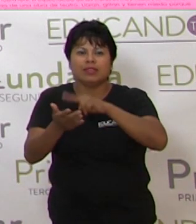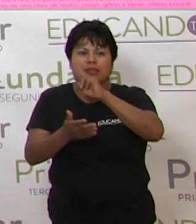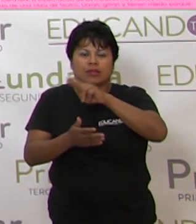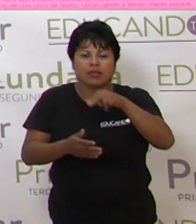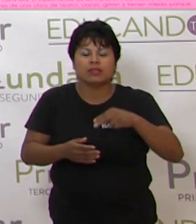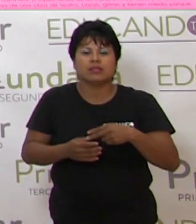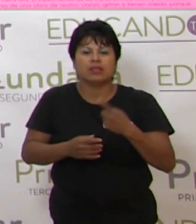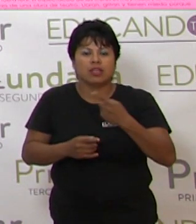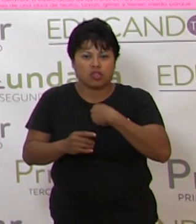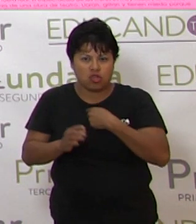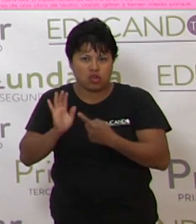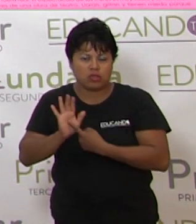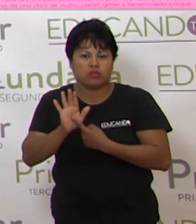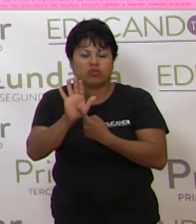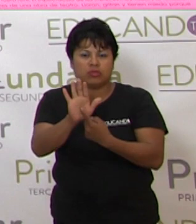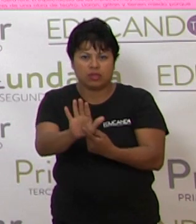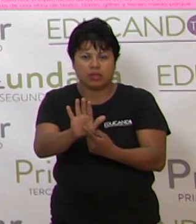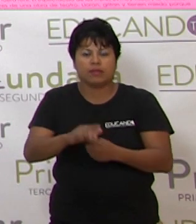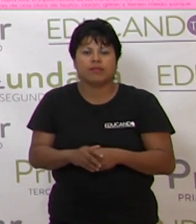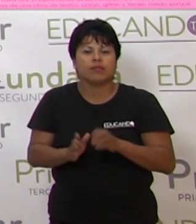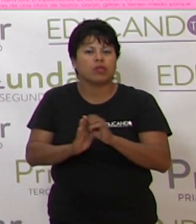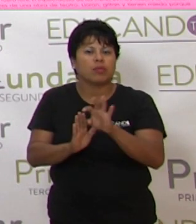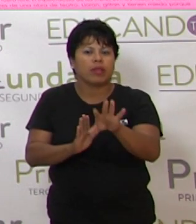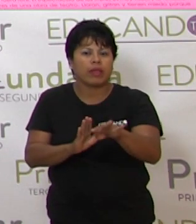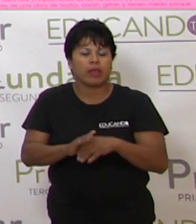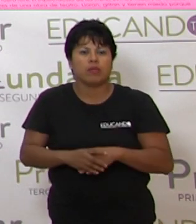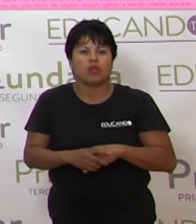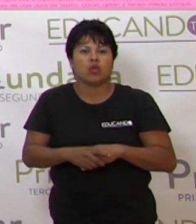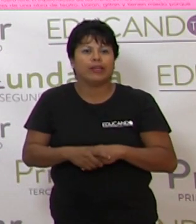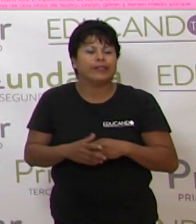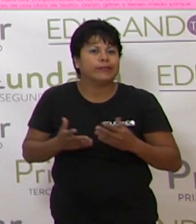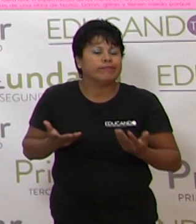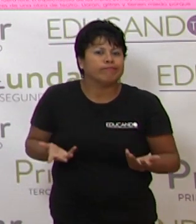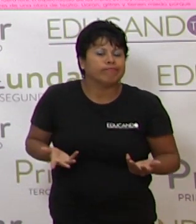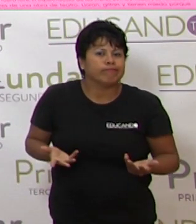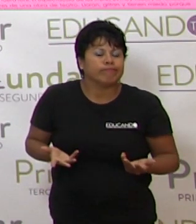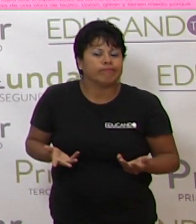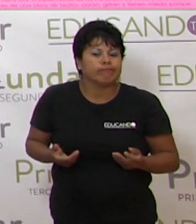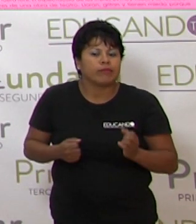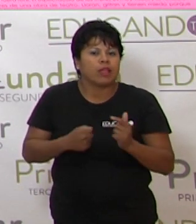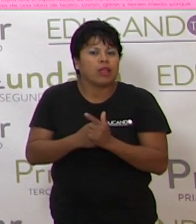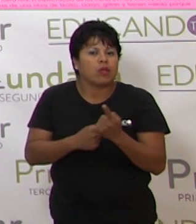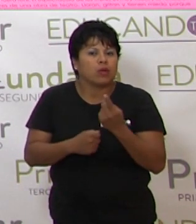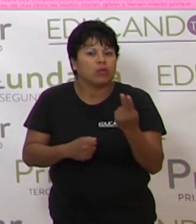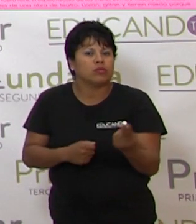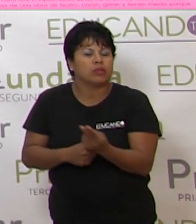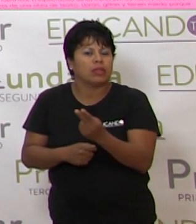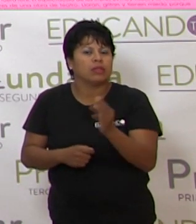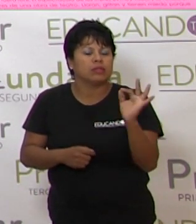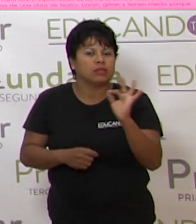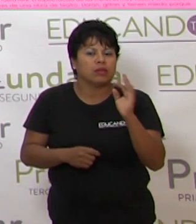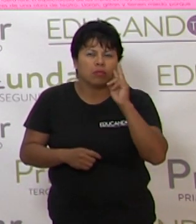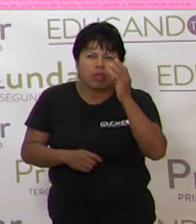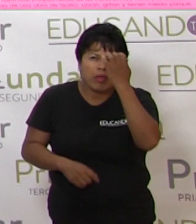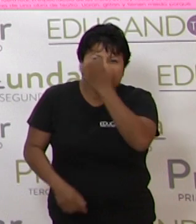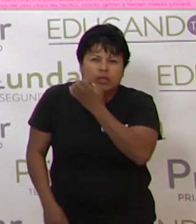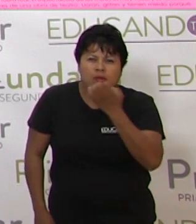les mostré. Por ejemplo, no sé, algo que ustedes hayan ahí podido